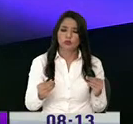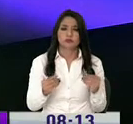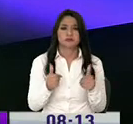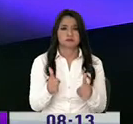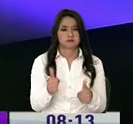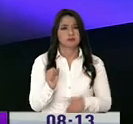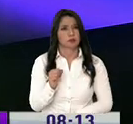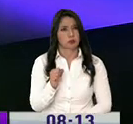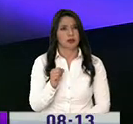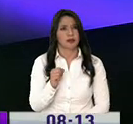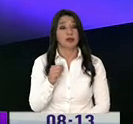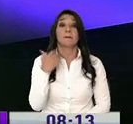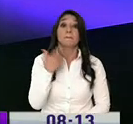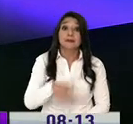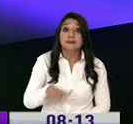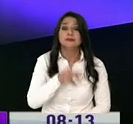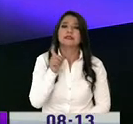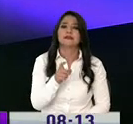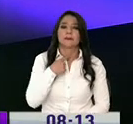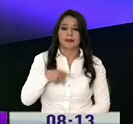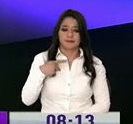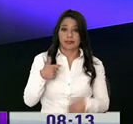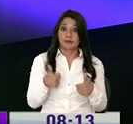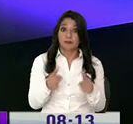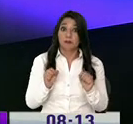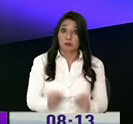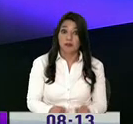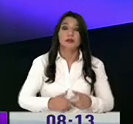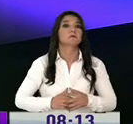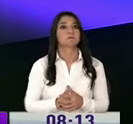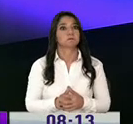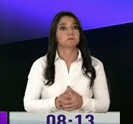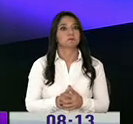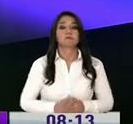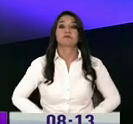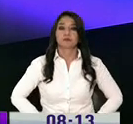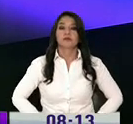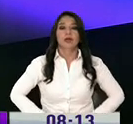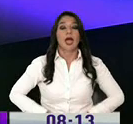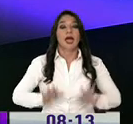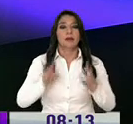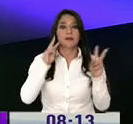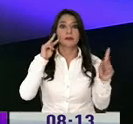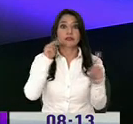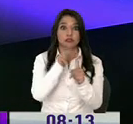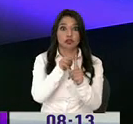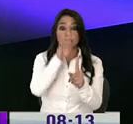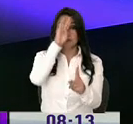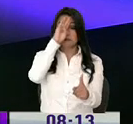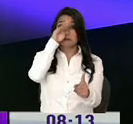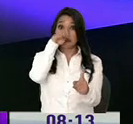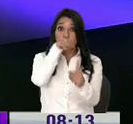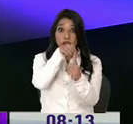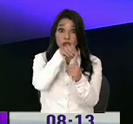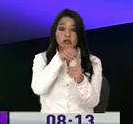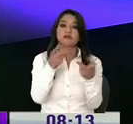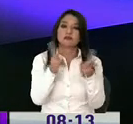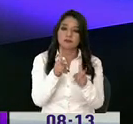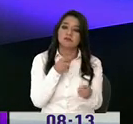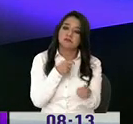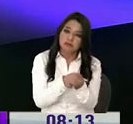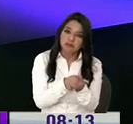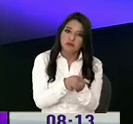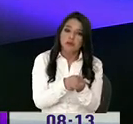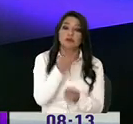estructuras que los vecinos necesitan para vivir bien. Evidentemente, esa es nuestra visión y la misión de esto es contribuir para